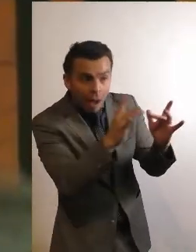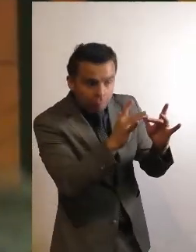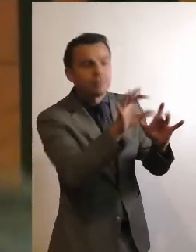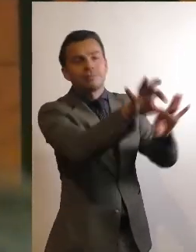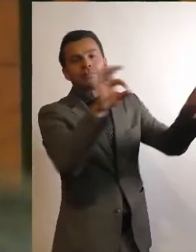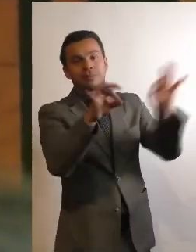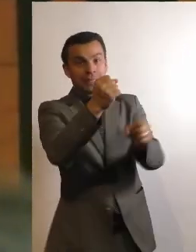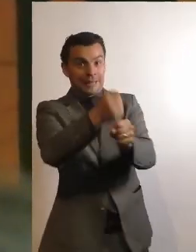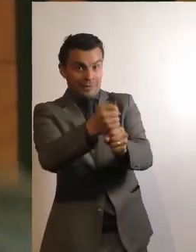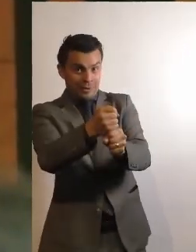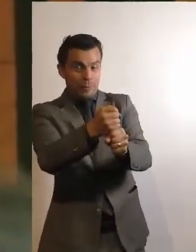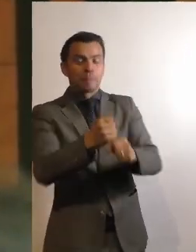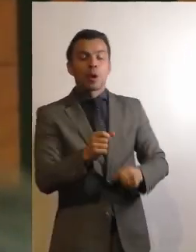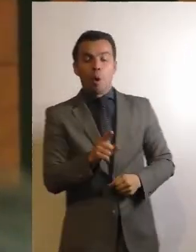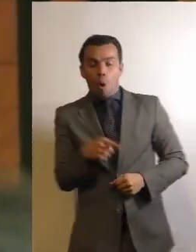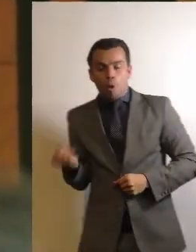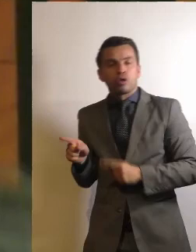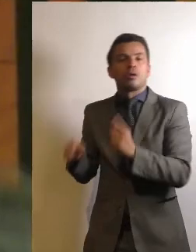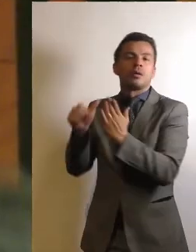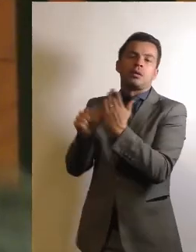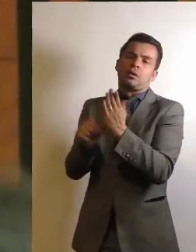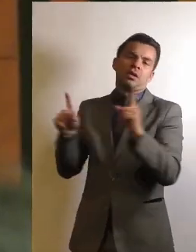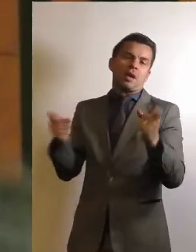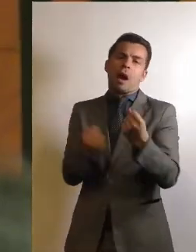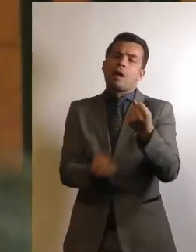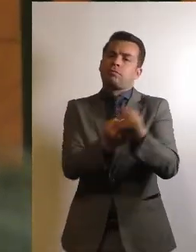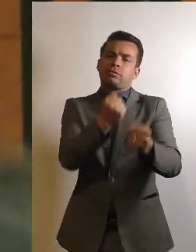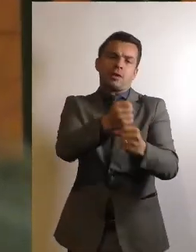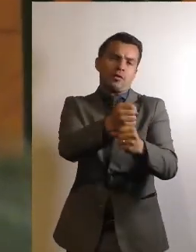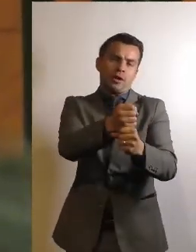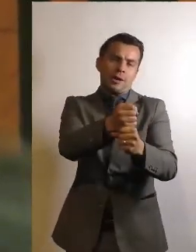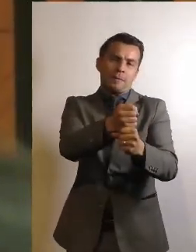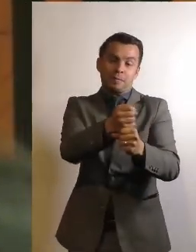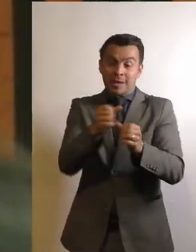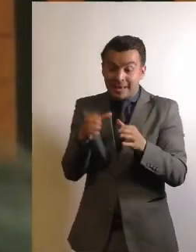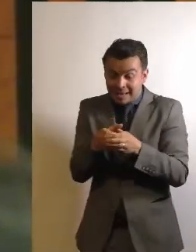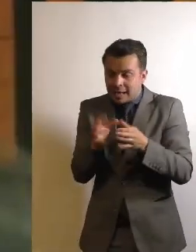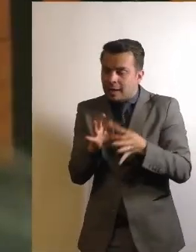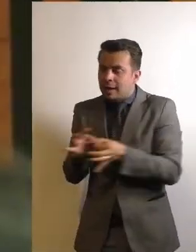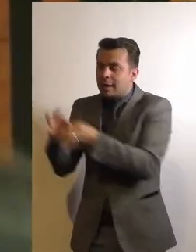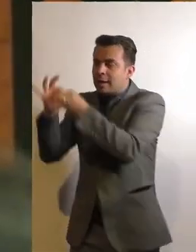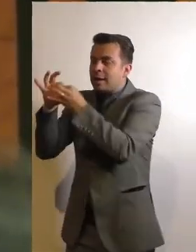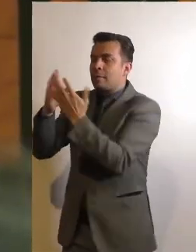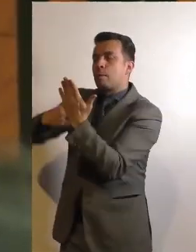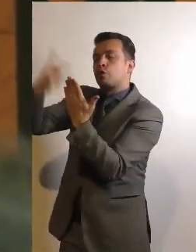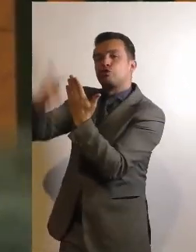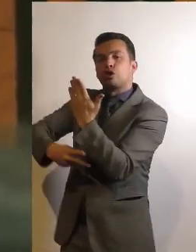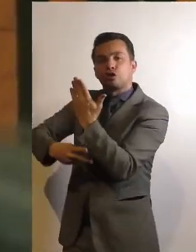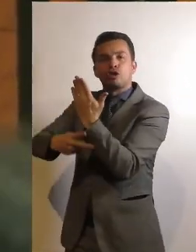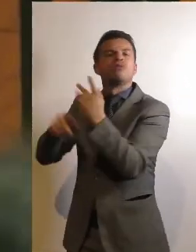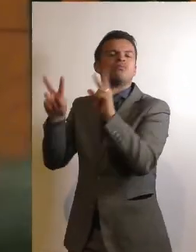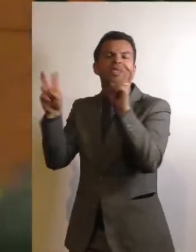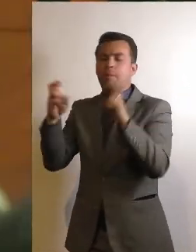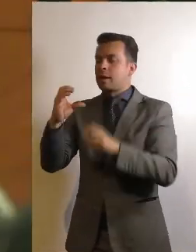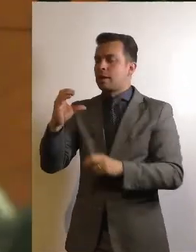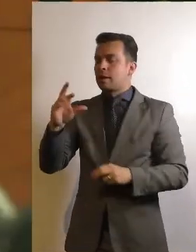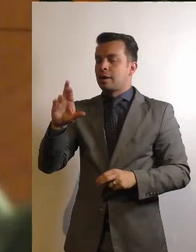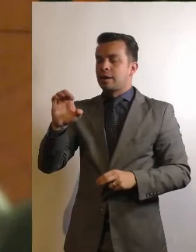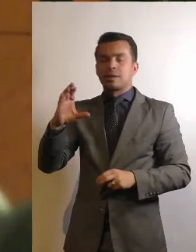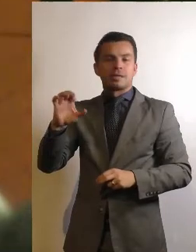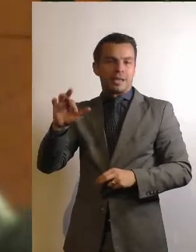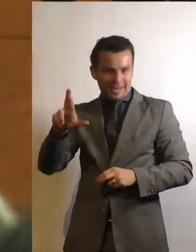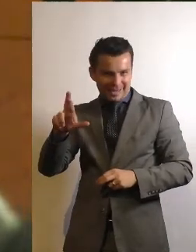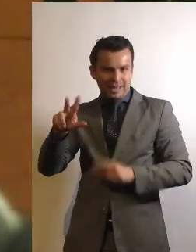programa de apoyo laboral como una iniciativa del programa Crecer, que busca formar a los estudiantes